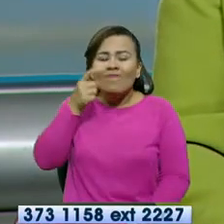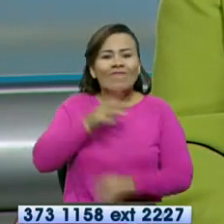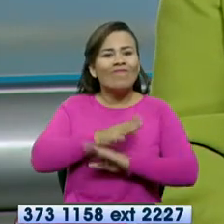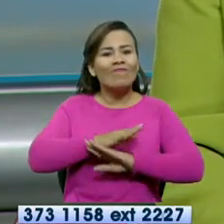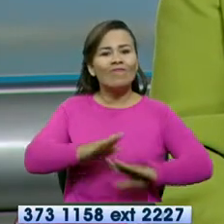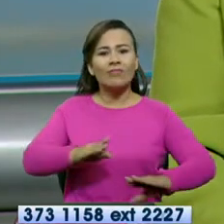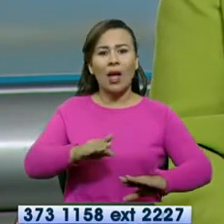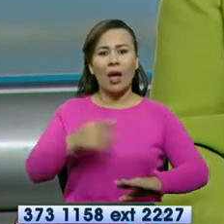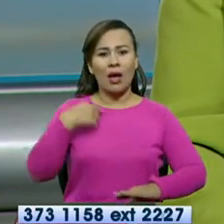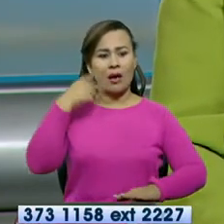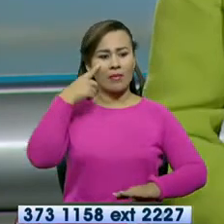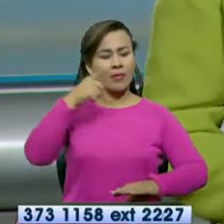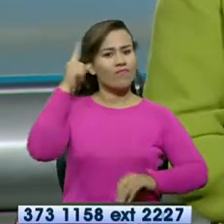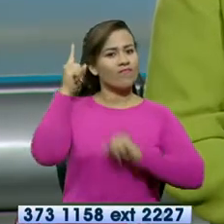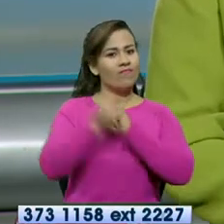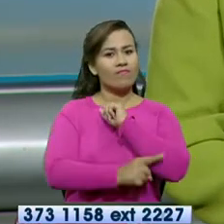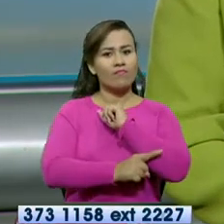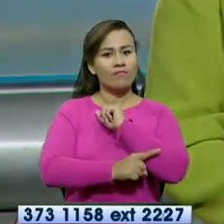en la investigación.